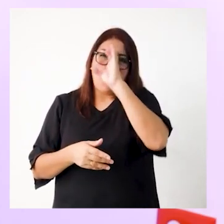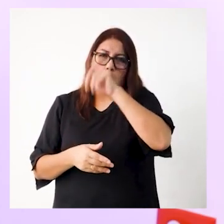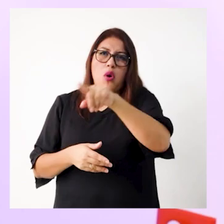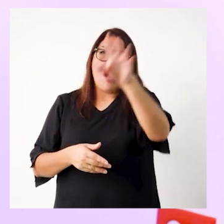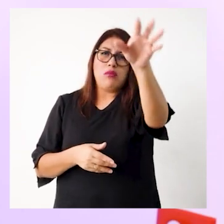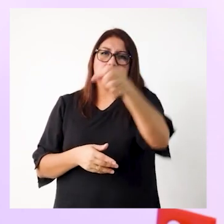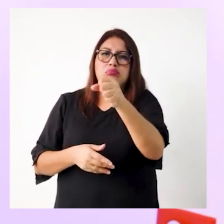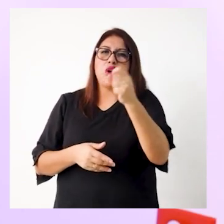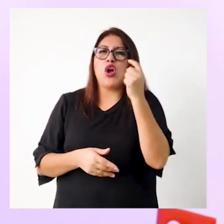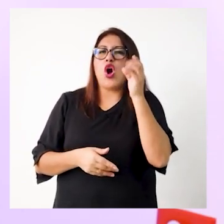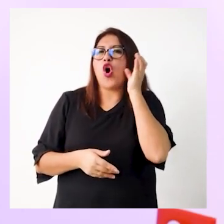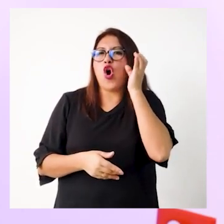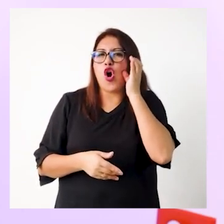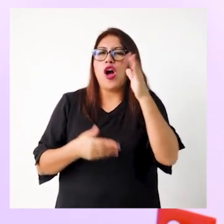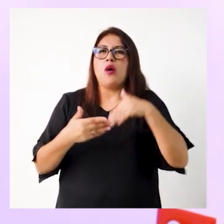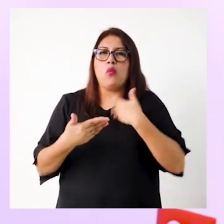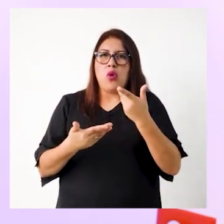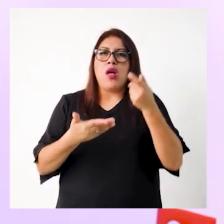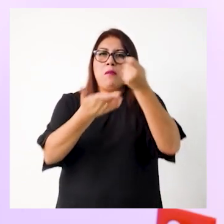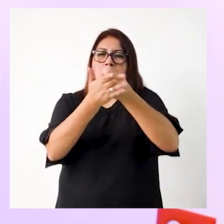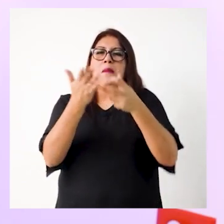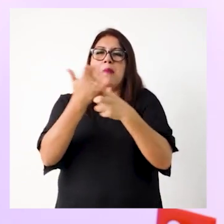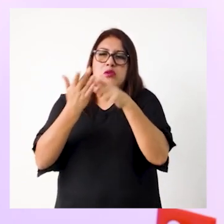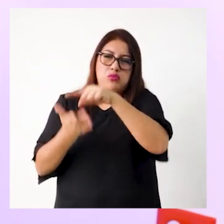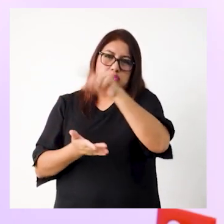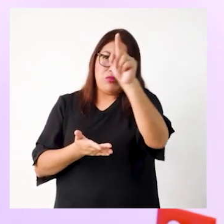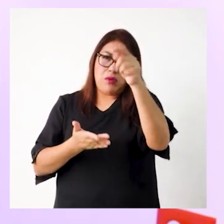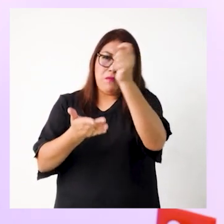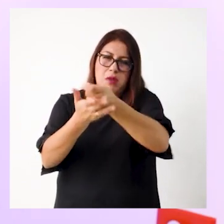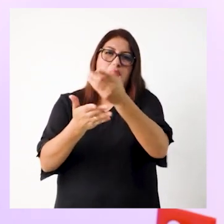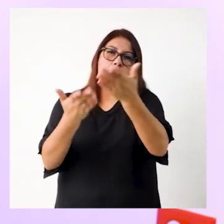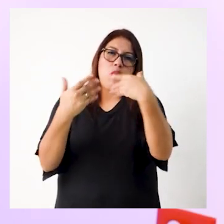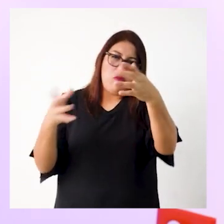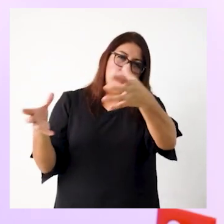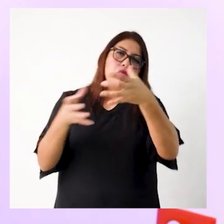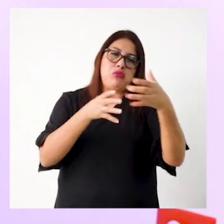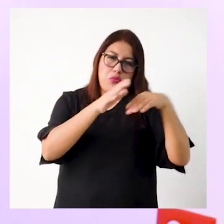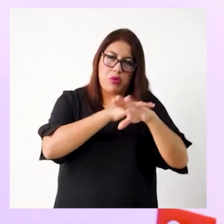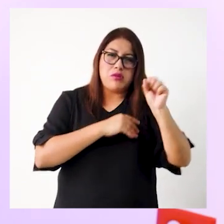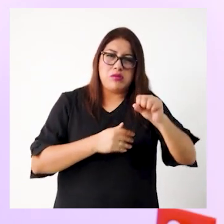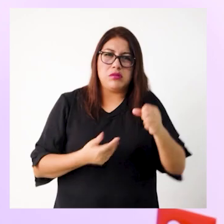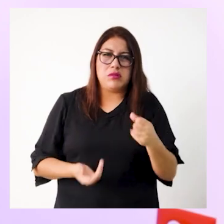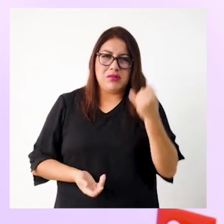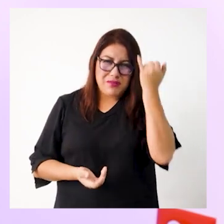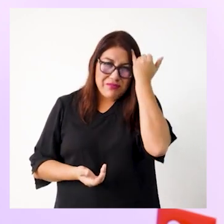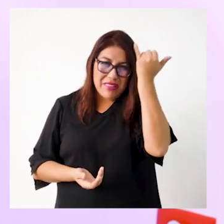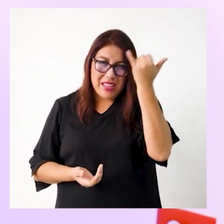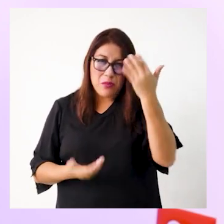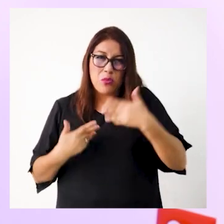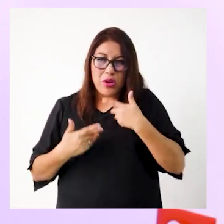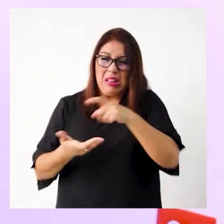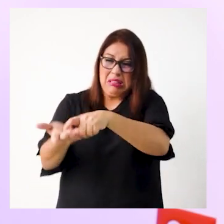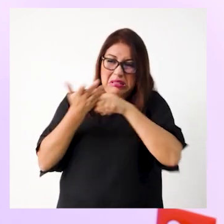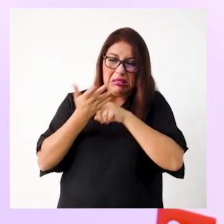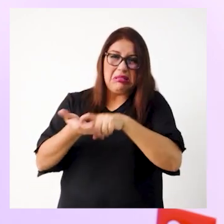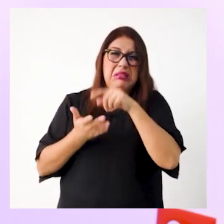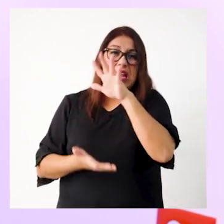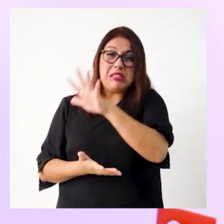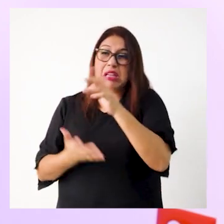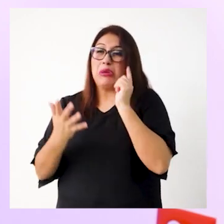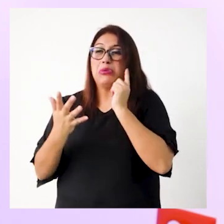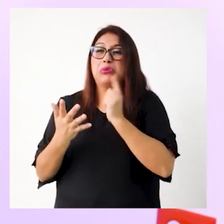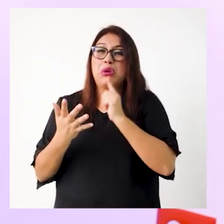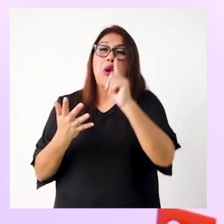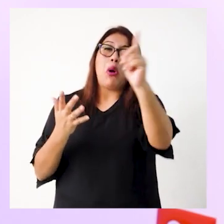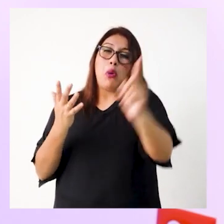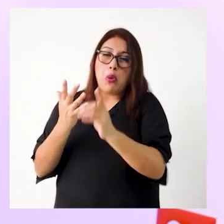para una persona que no tenga ni discapacidad alguna. O sea, ¿puedes creer? Obligaron a estas personas a comprar un pasaje adicional porque consideran que el